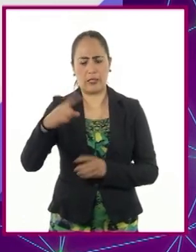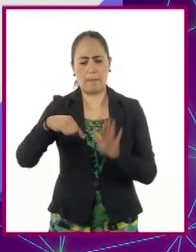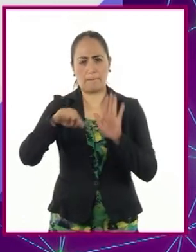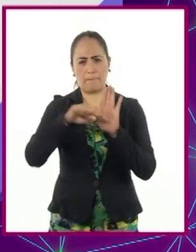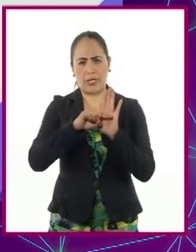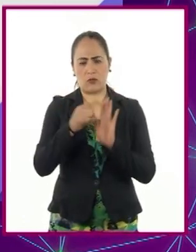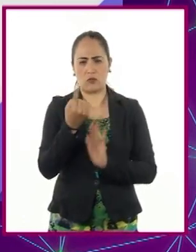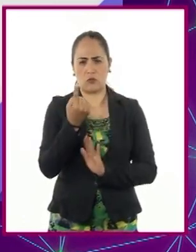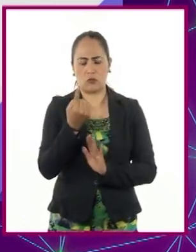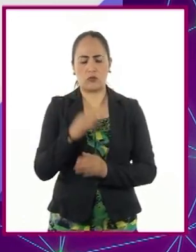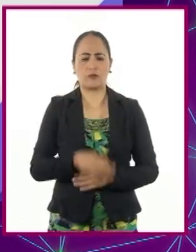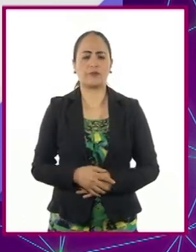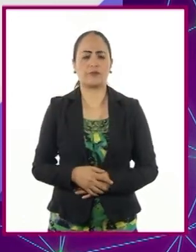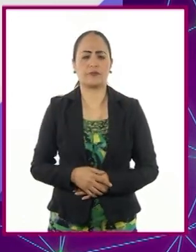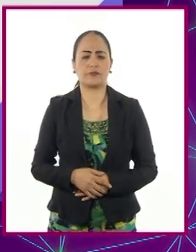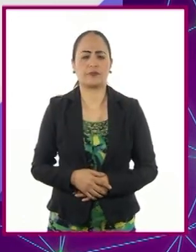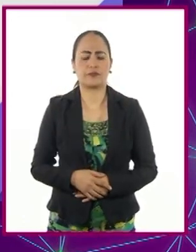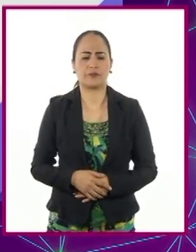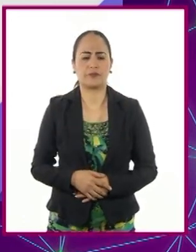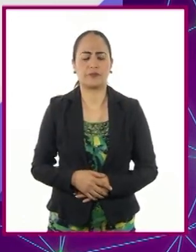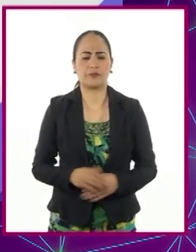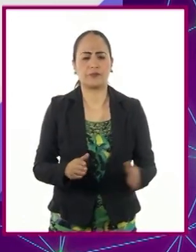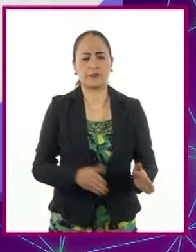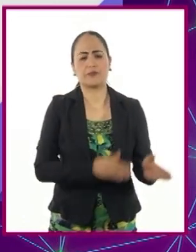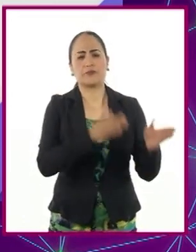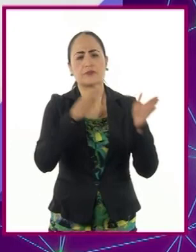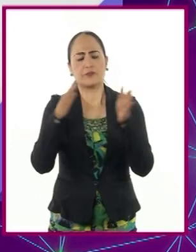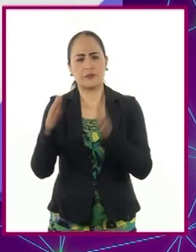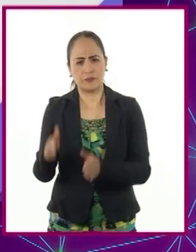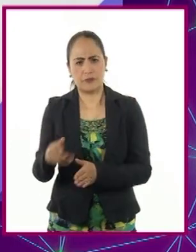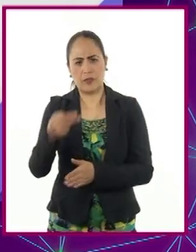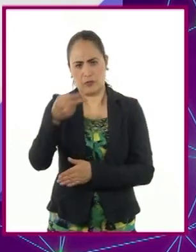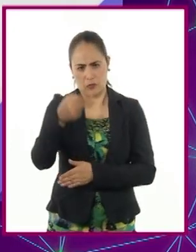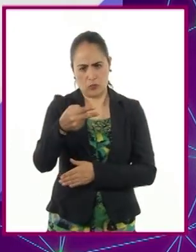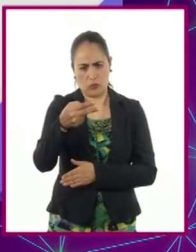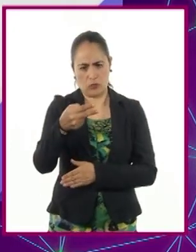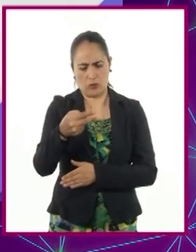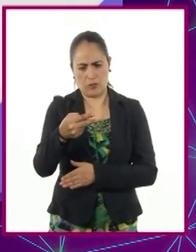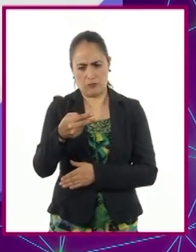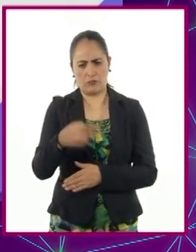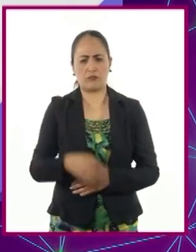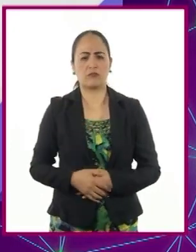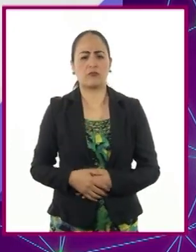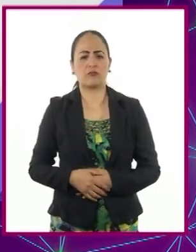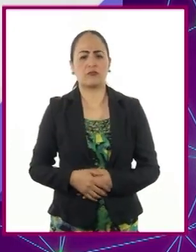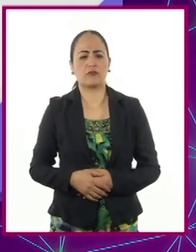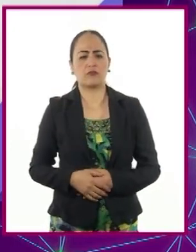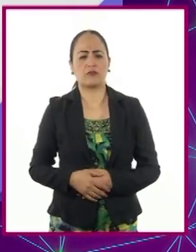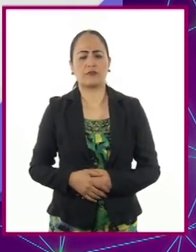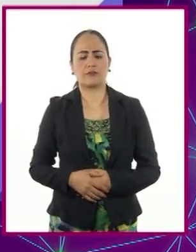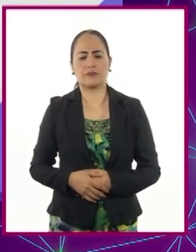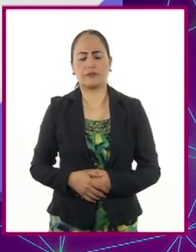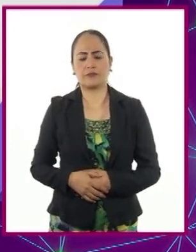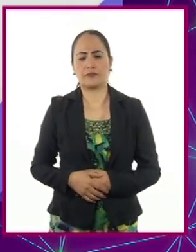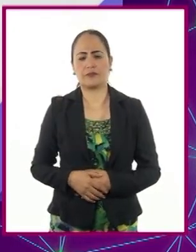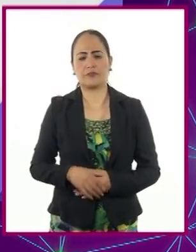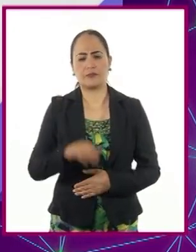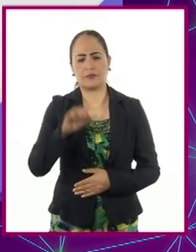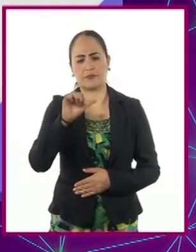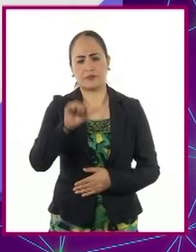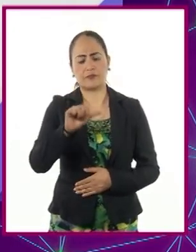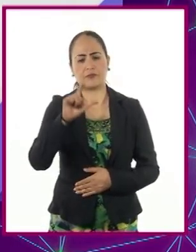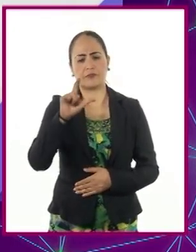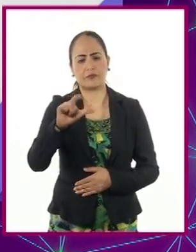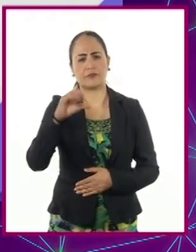-1. Producto de la reacción de oxidación-reducción, obtenemos cloruro de aluminio y gas de